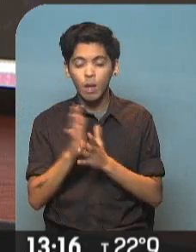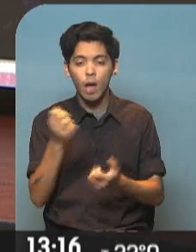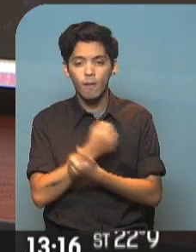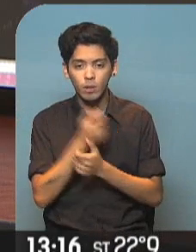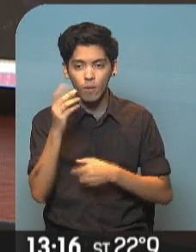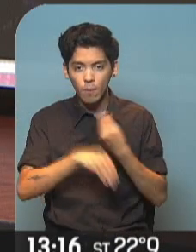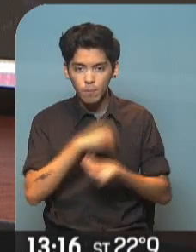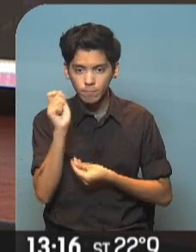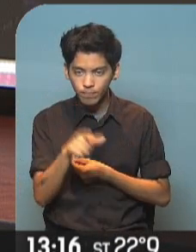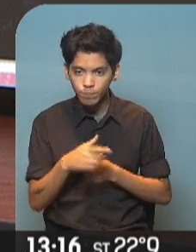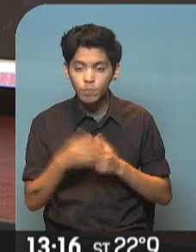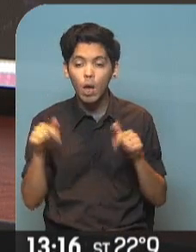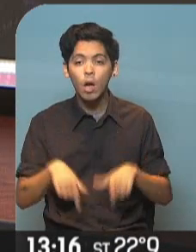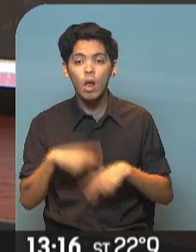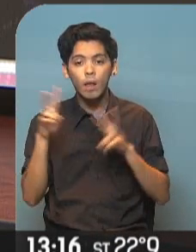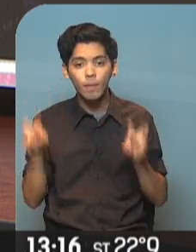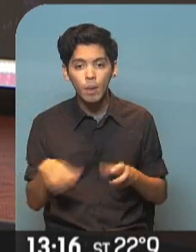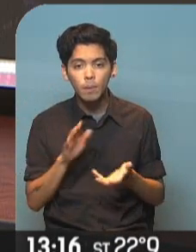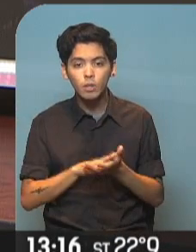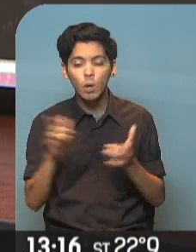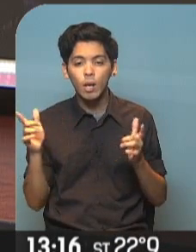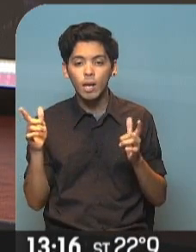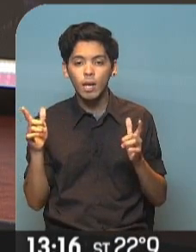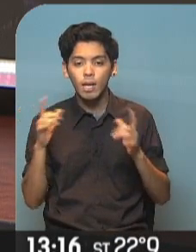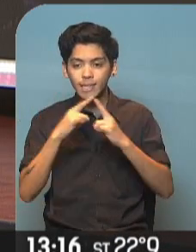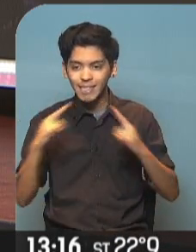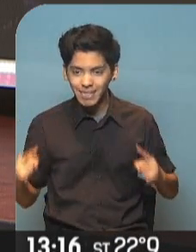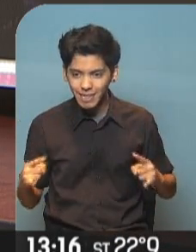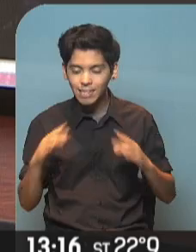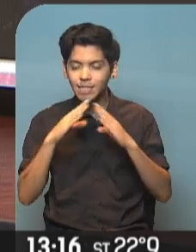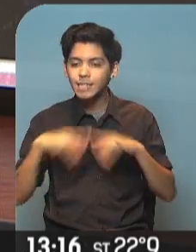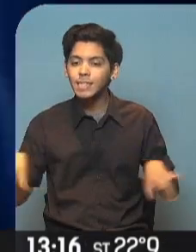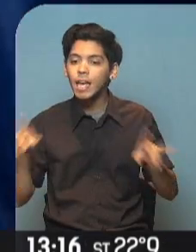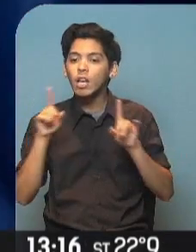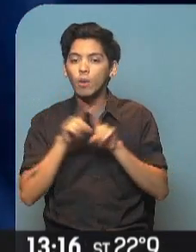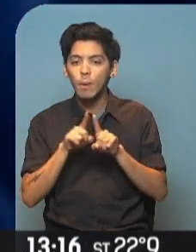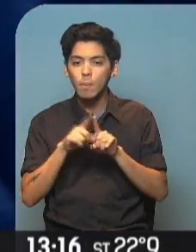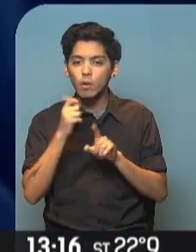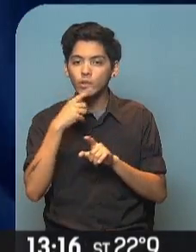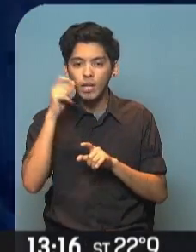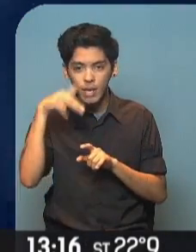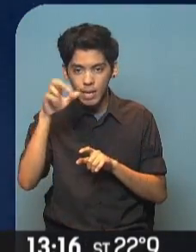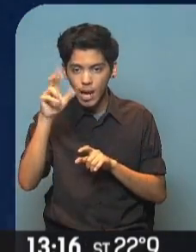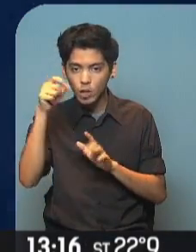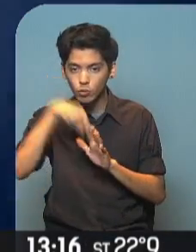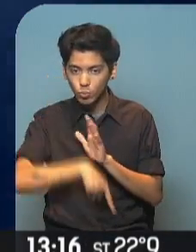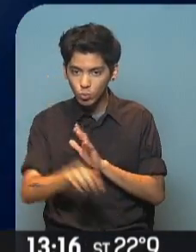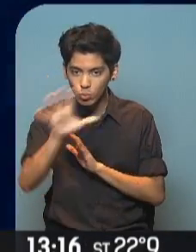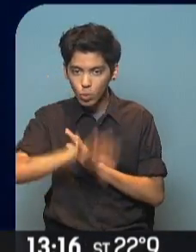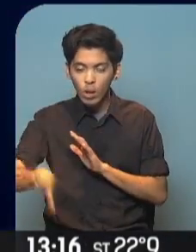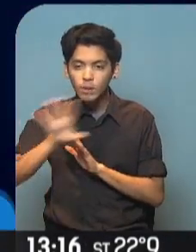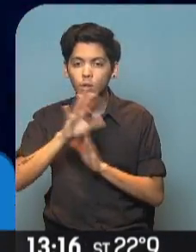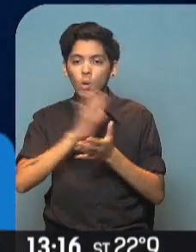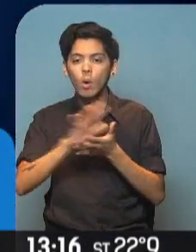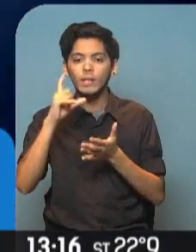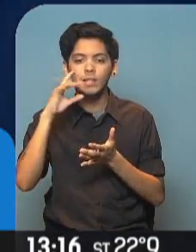La información, y ahora nos metemos en el mundo del circo que comenzó ayer en la Costanera Sur. Una nueva realización del Cirque du